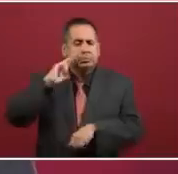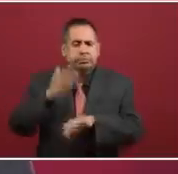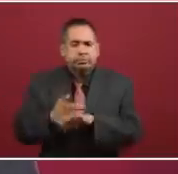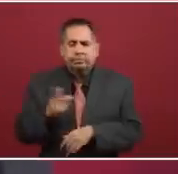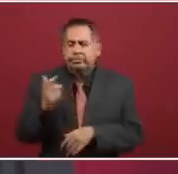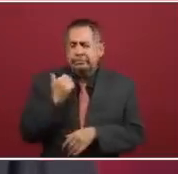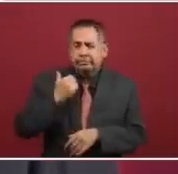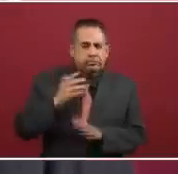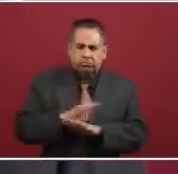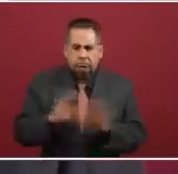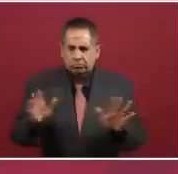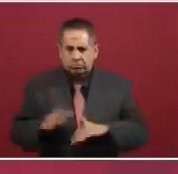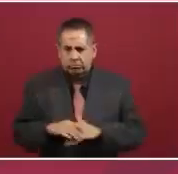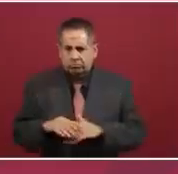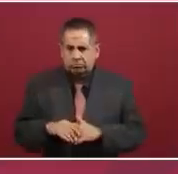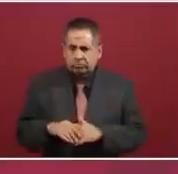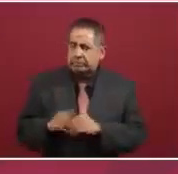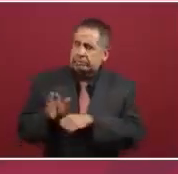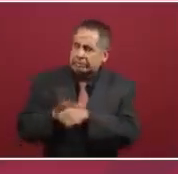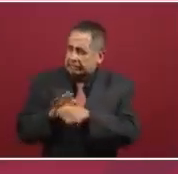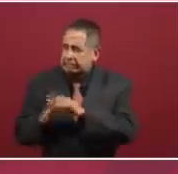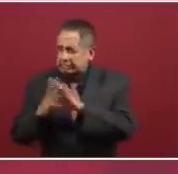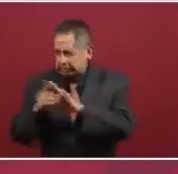vamos a hacer lobby,